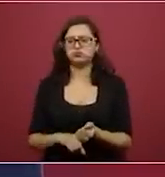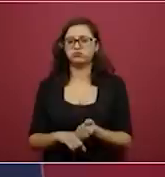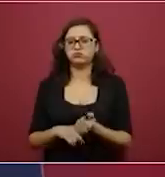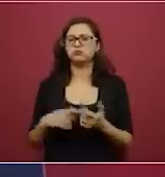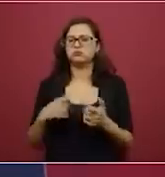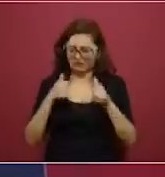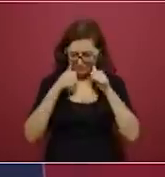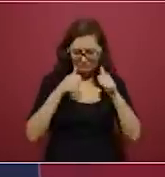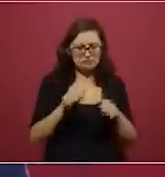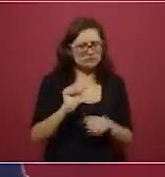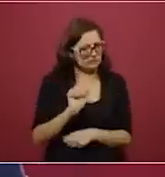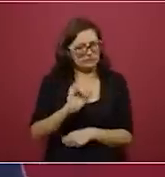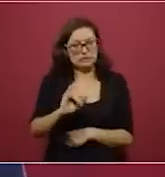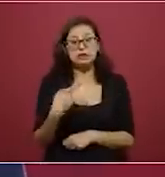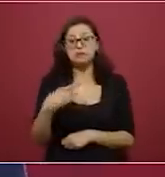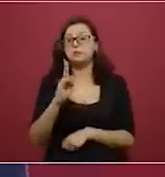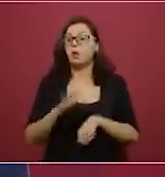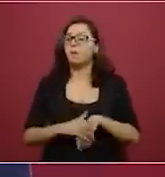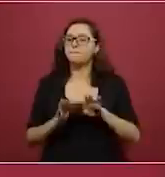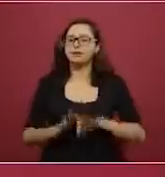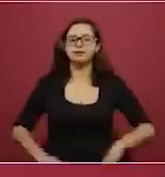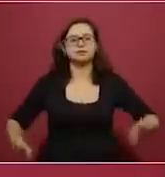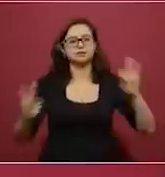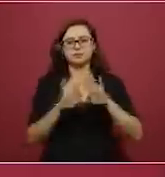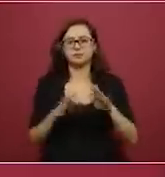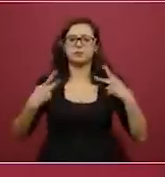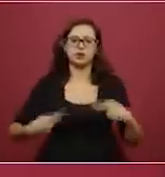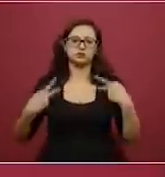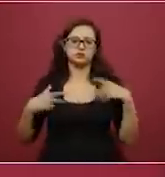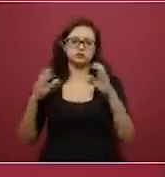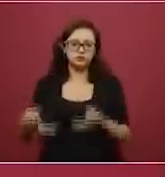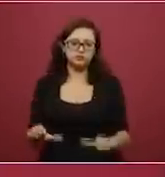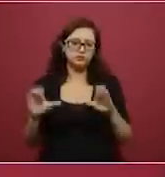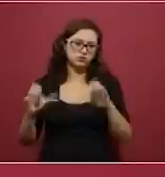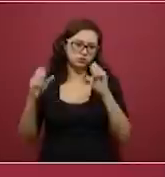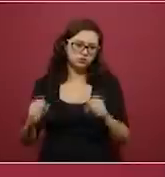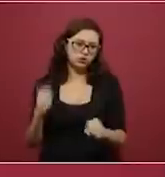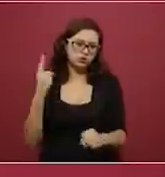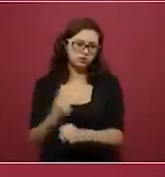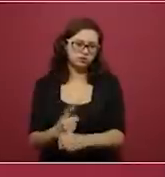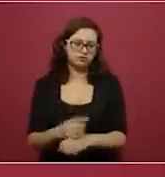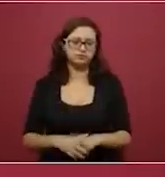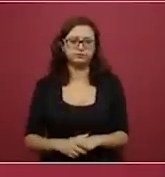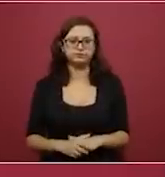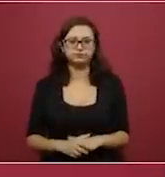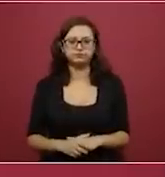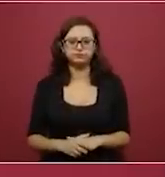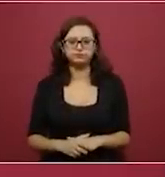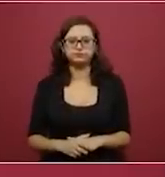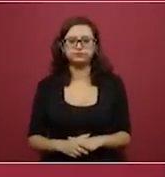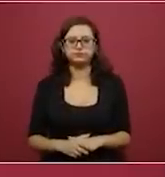pero lo más importante es la seguridad pública por eso